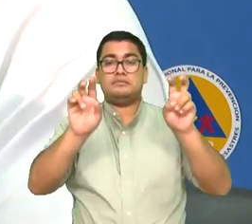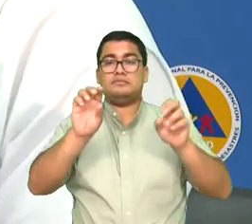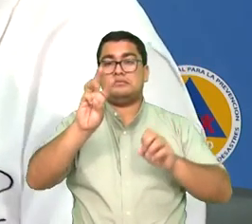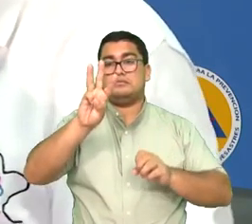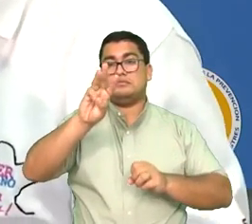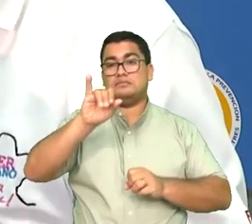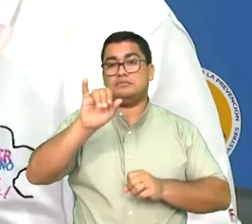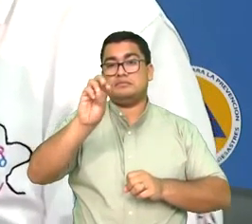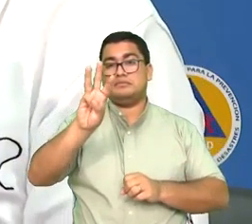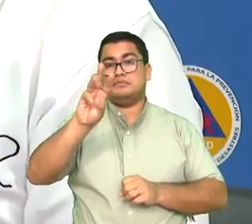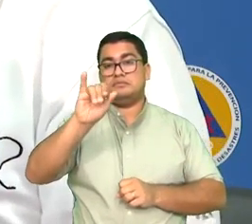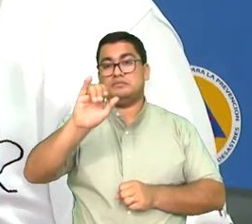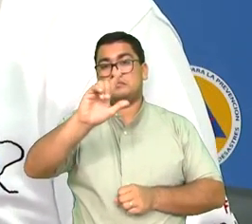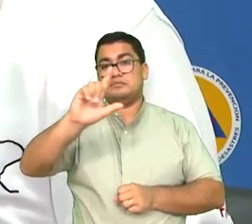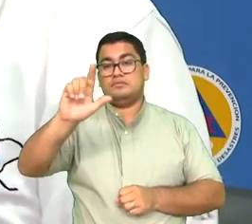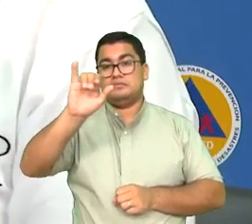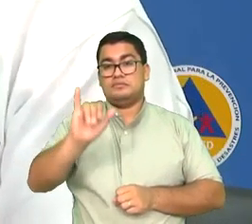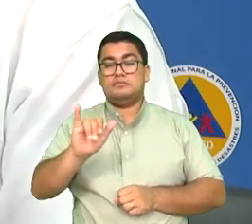Segovia para